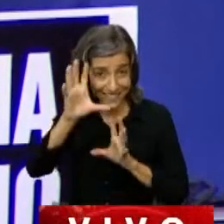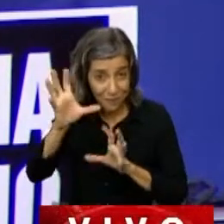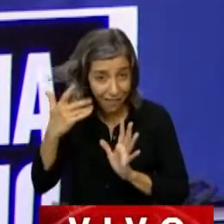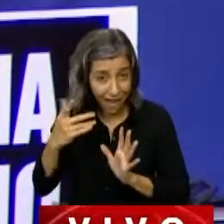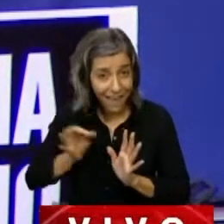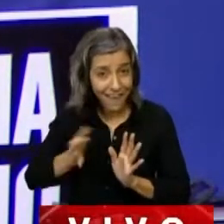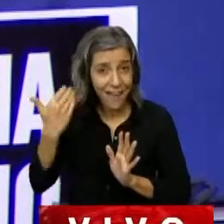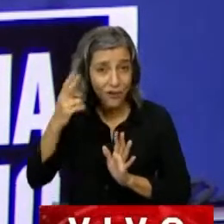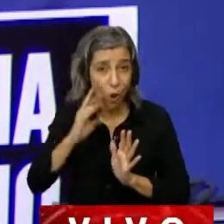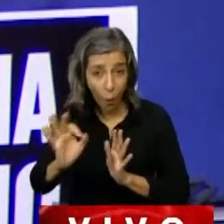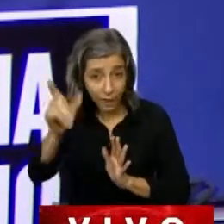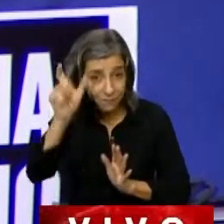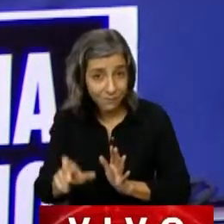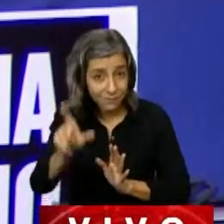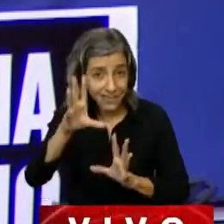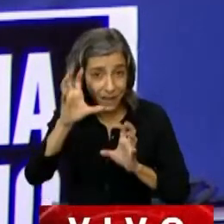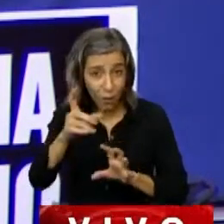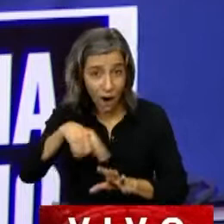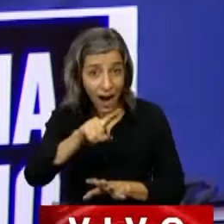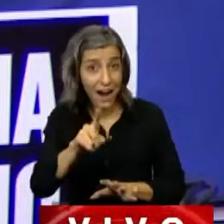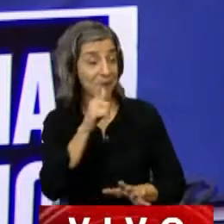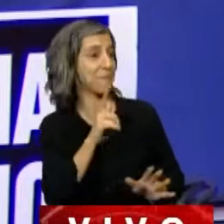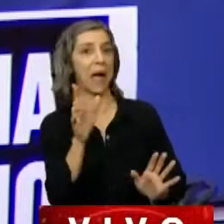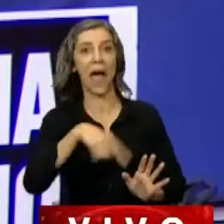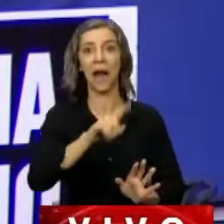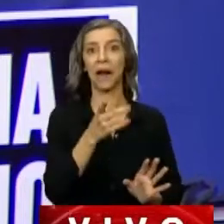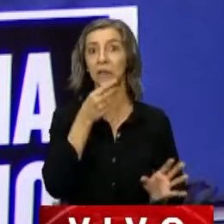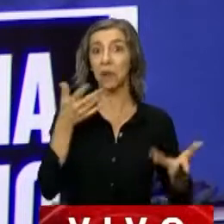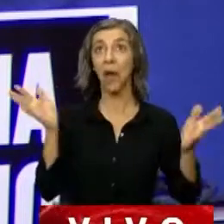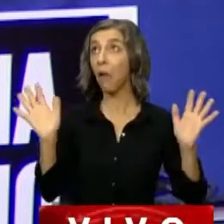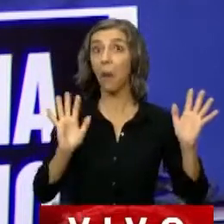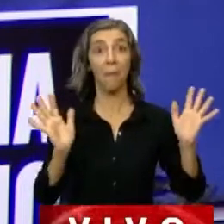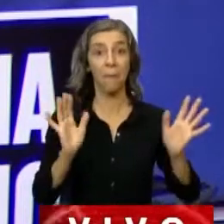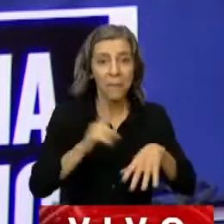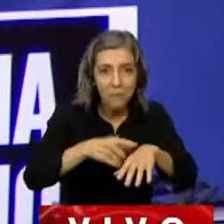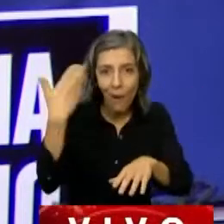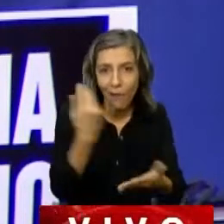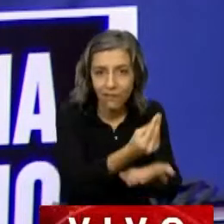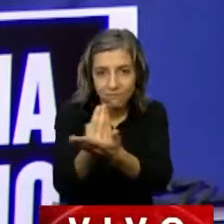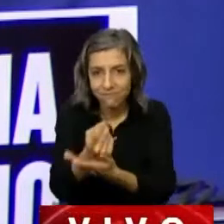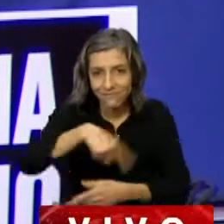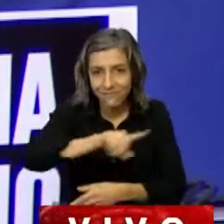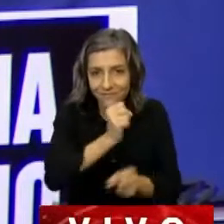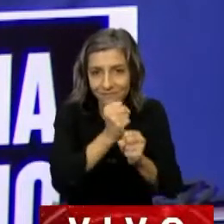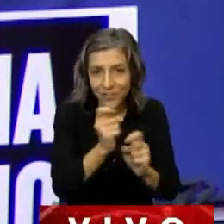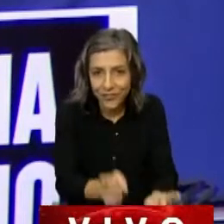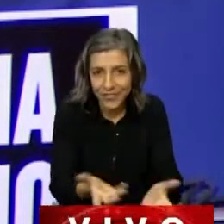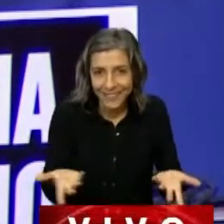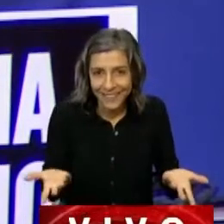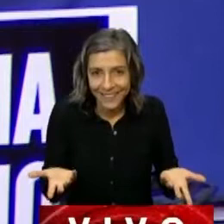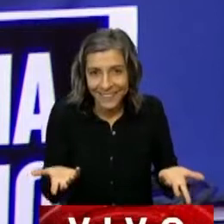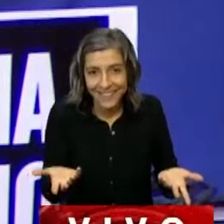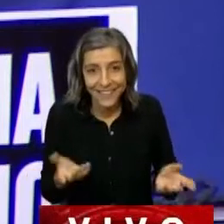bloques. Es notable, nadie tuvo nada que ver y casi todos pasaron y fueron funcionarios del menemismo.